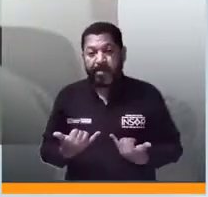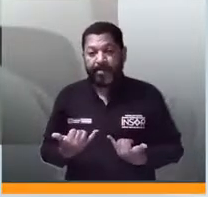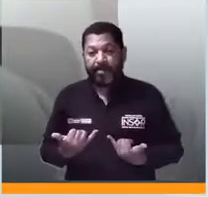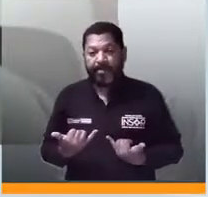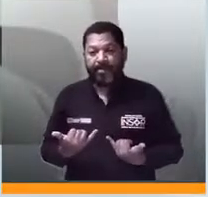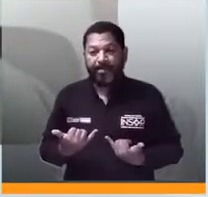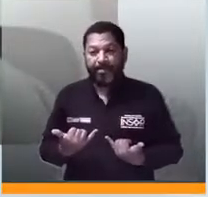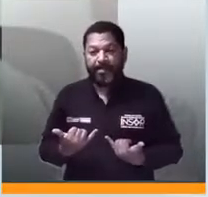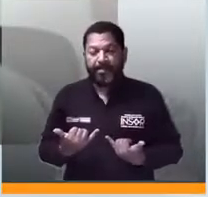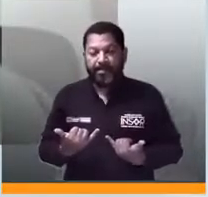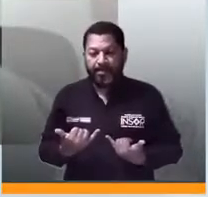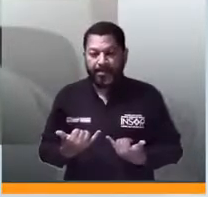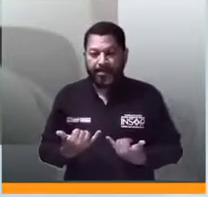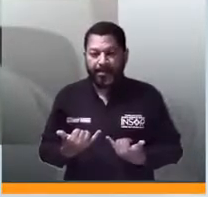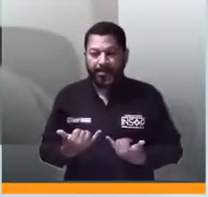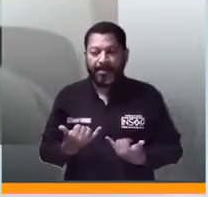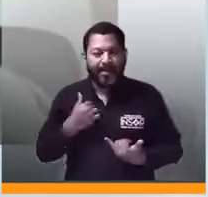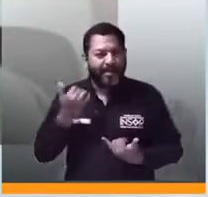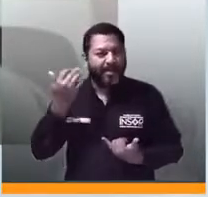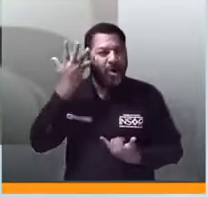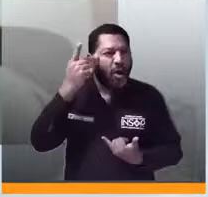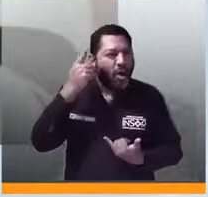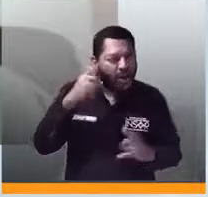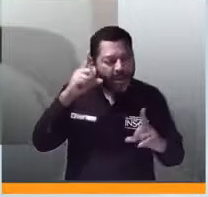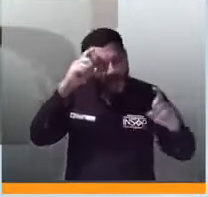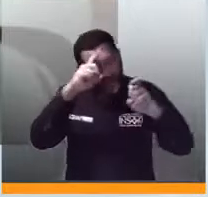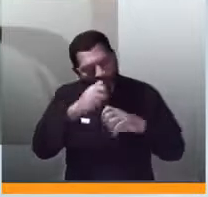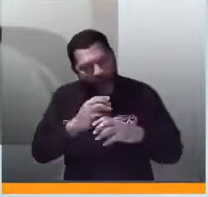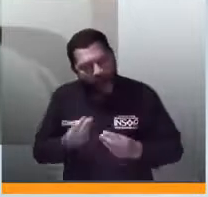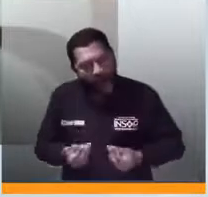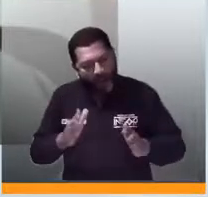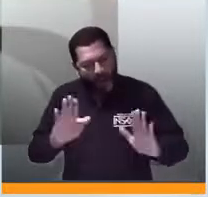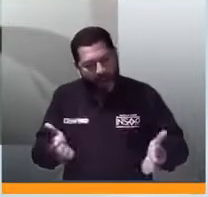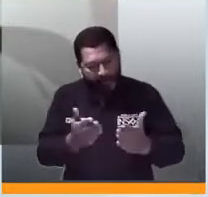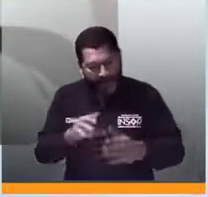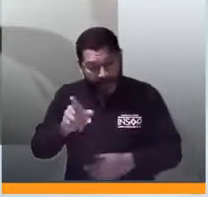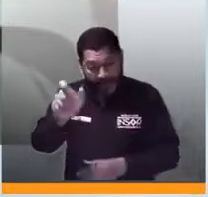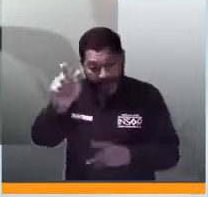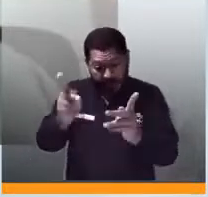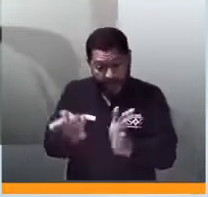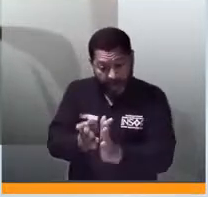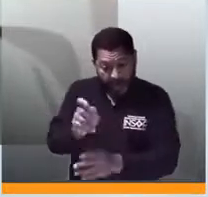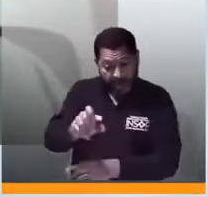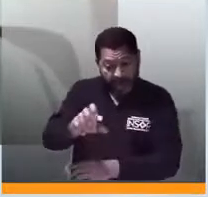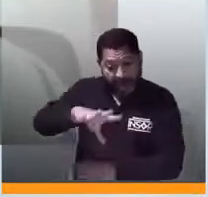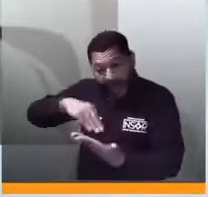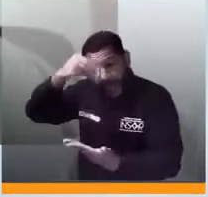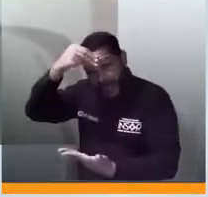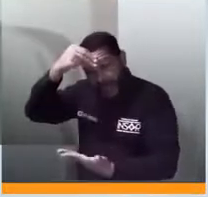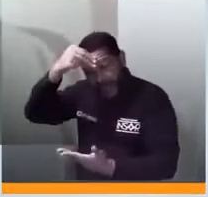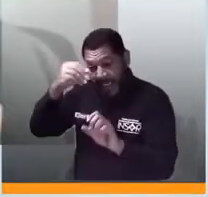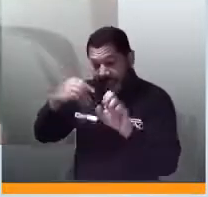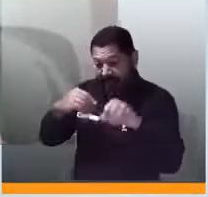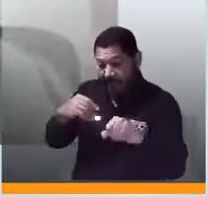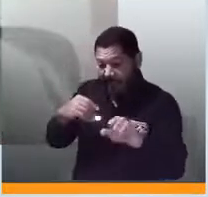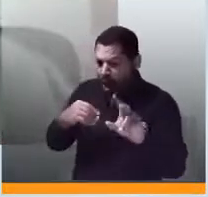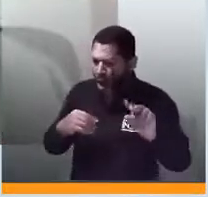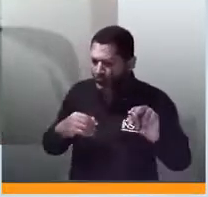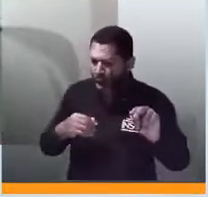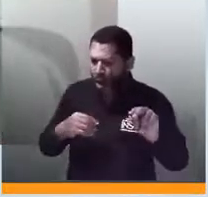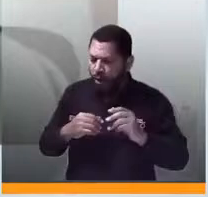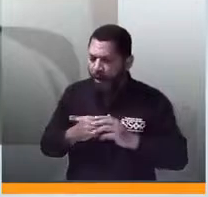realmente soñando todos los días? ¿Aprende o no aprende el estudiante? ¿Y qué aprende? ¿Y aprende para